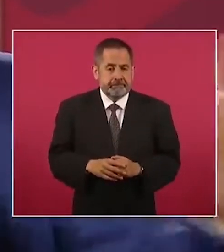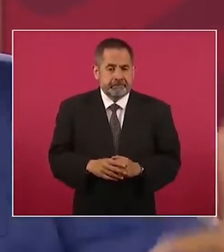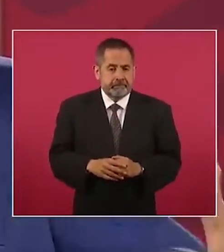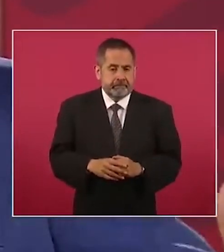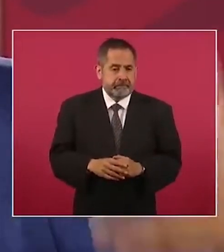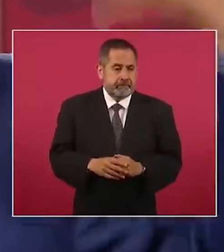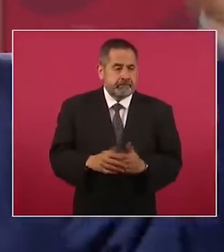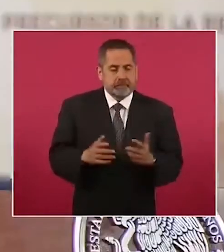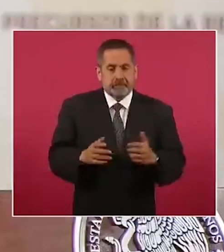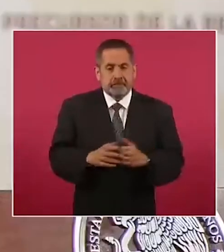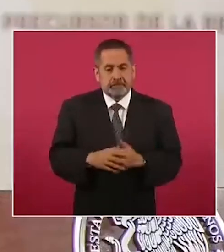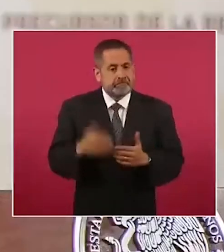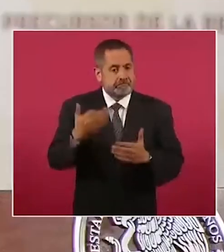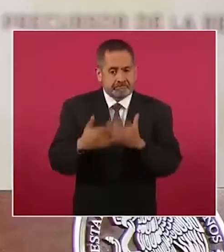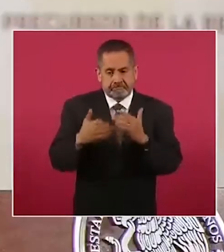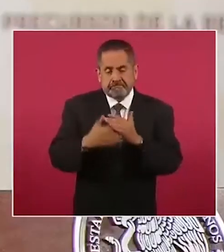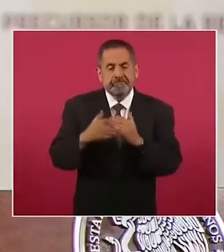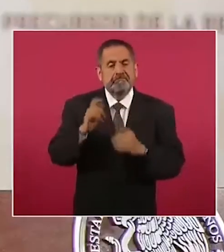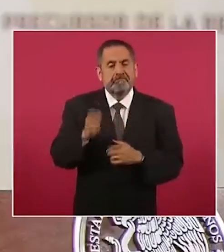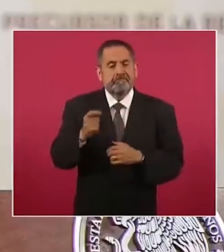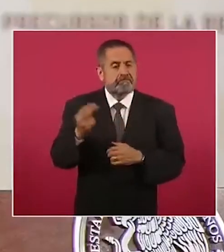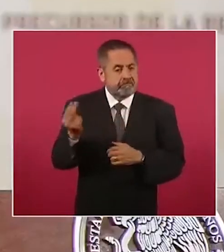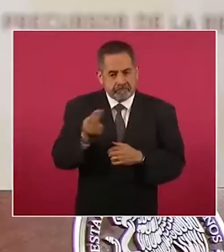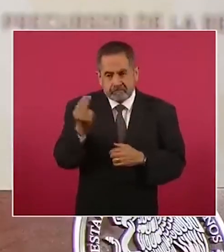y hace falta